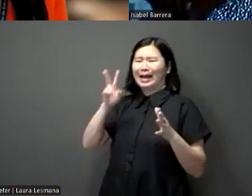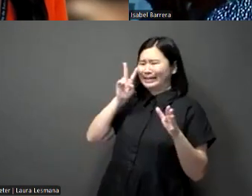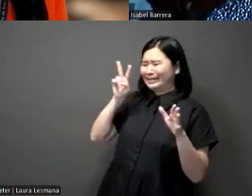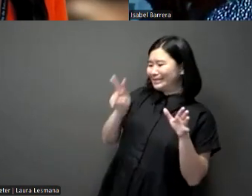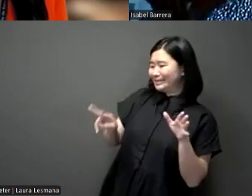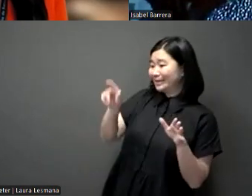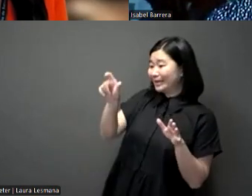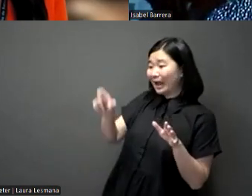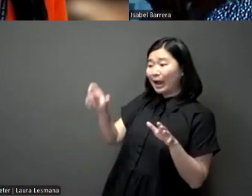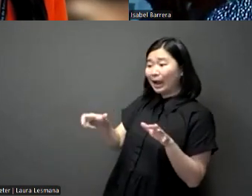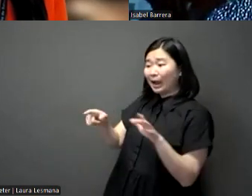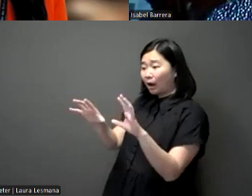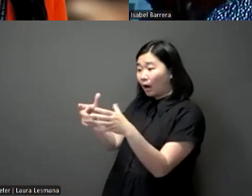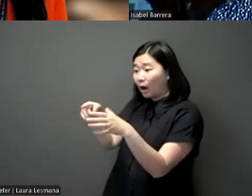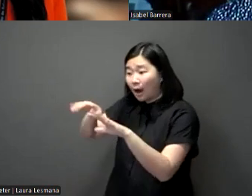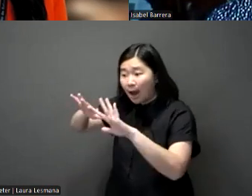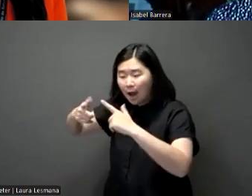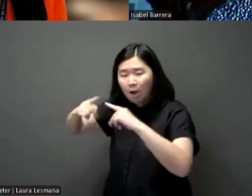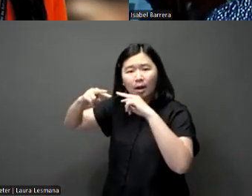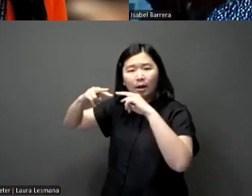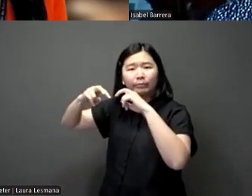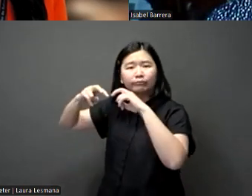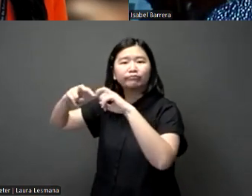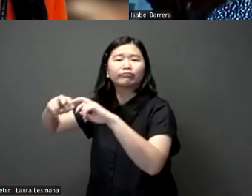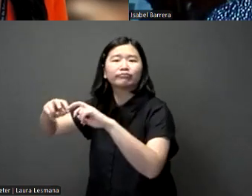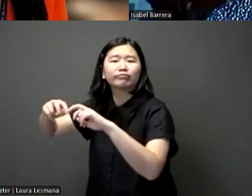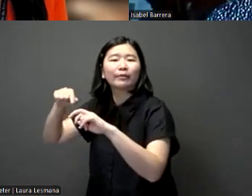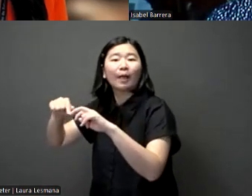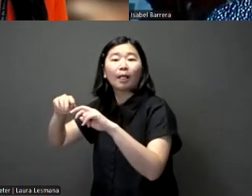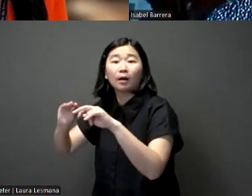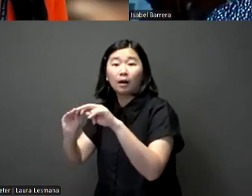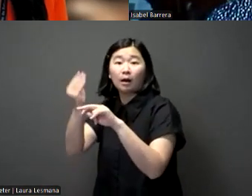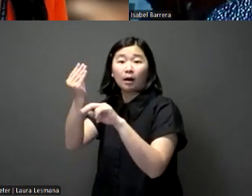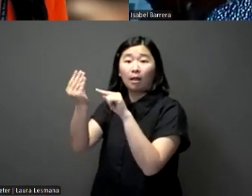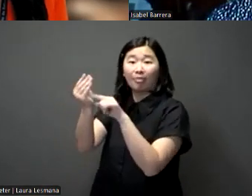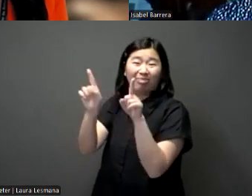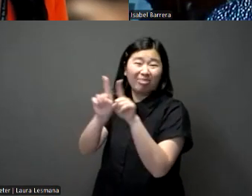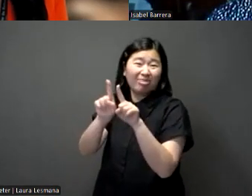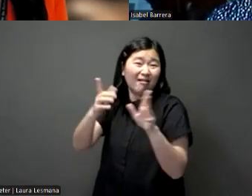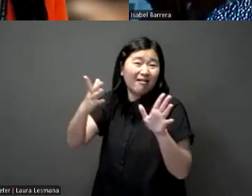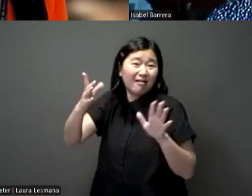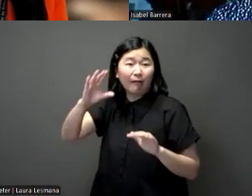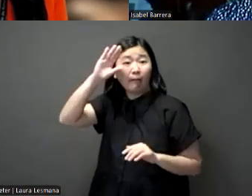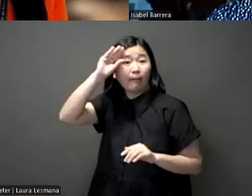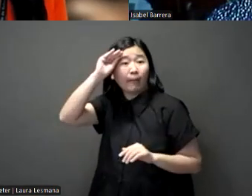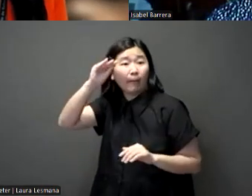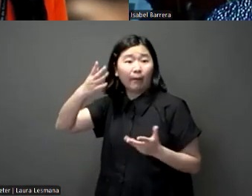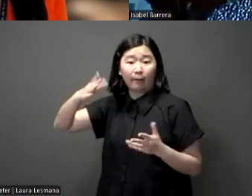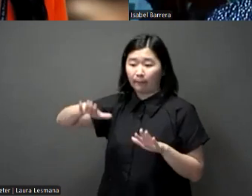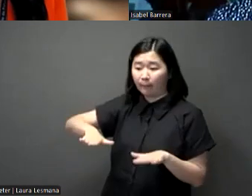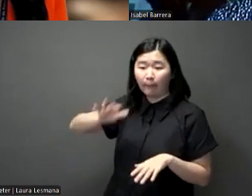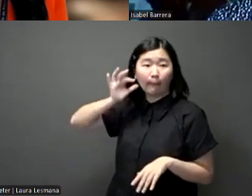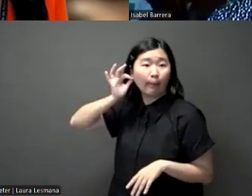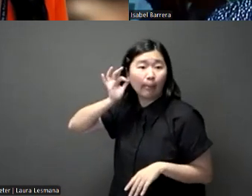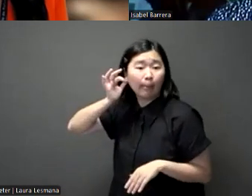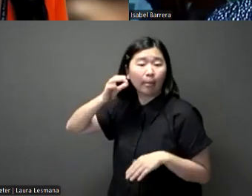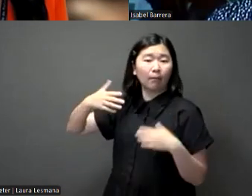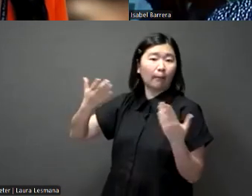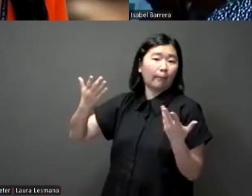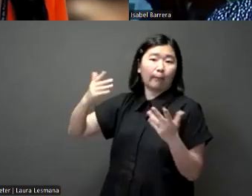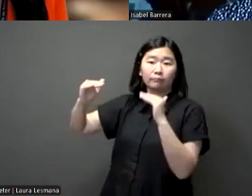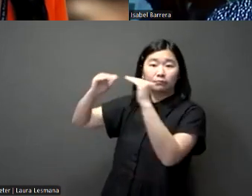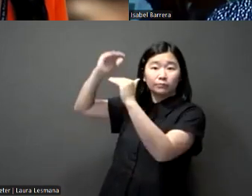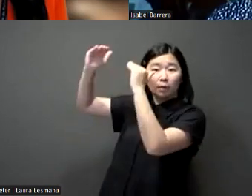toma de conciencia y al acceso a inmunización, ¿cierto? Para que en el futuro no desarrollen entonces esta